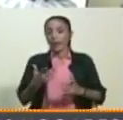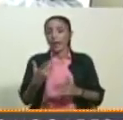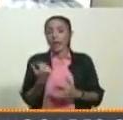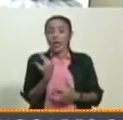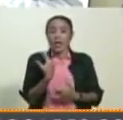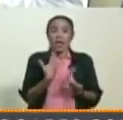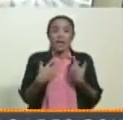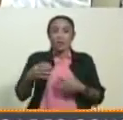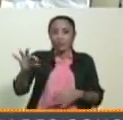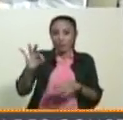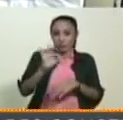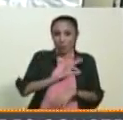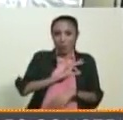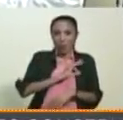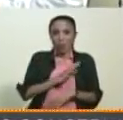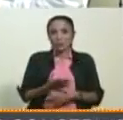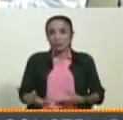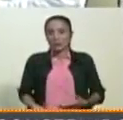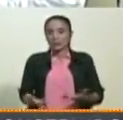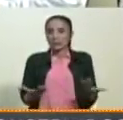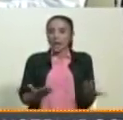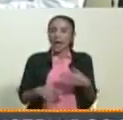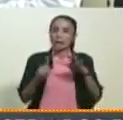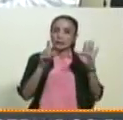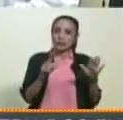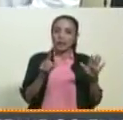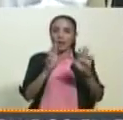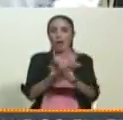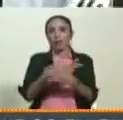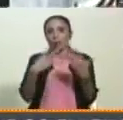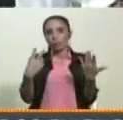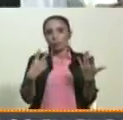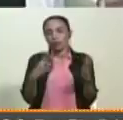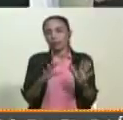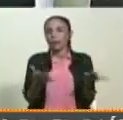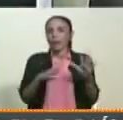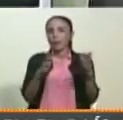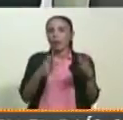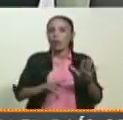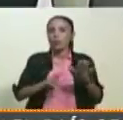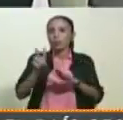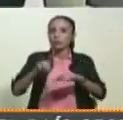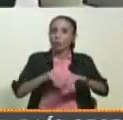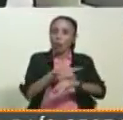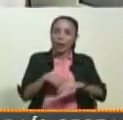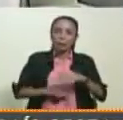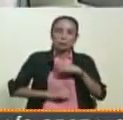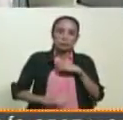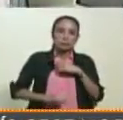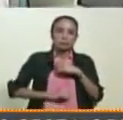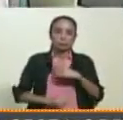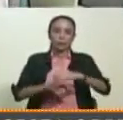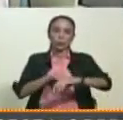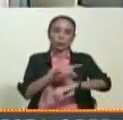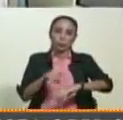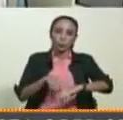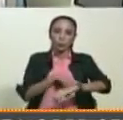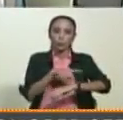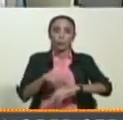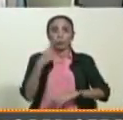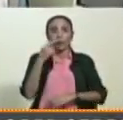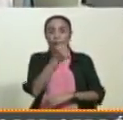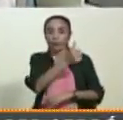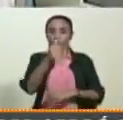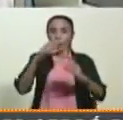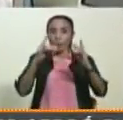alguna patología que puede pasar y puede ceder de 6 a 12 horas, ¿ok? Cada cama tiene su monitor multiuso, ¿verdad?, donde nos va a dar todo